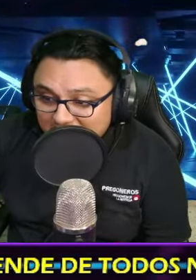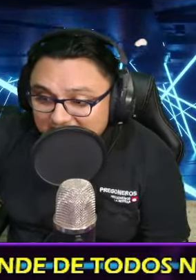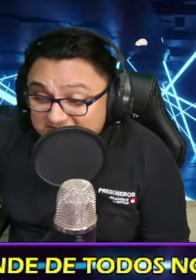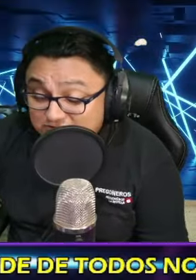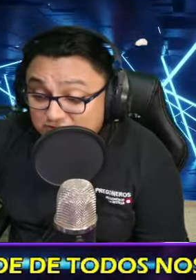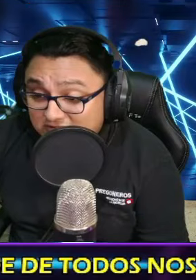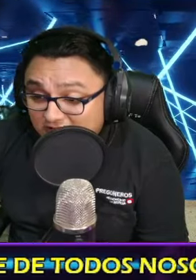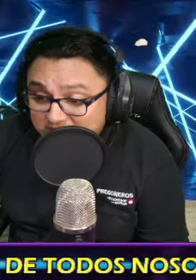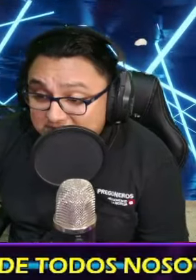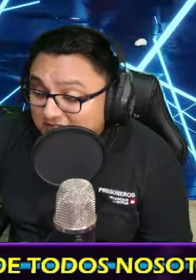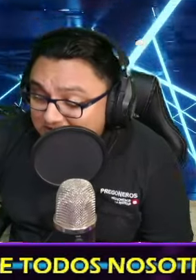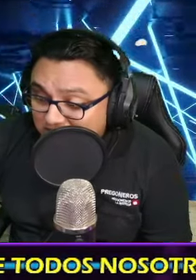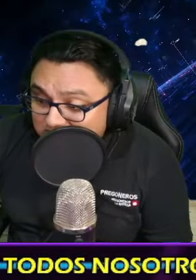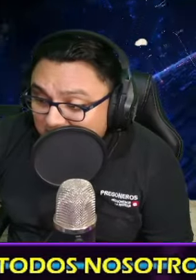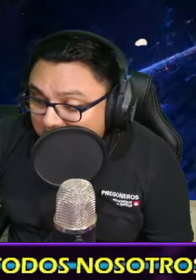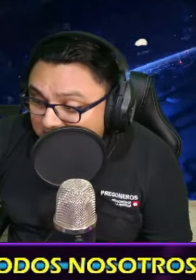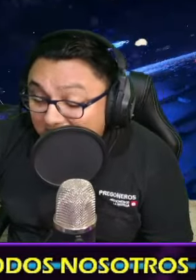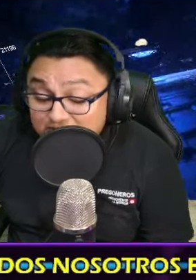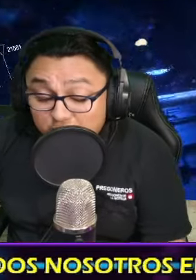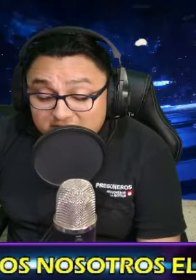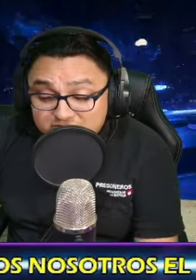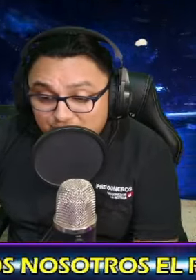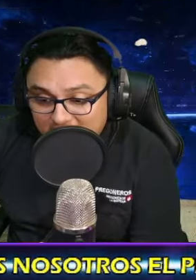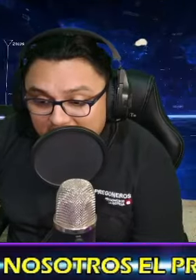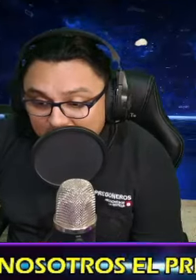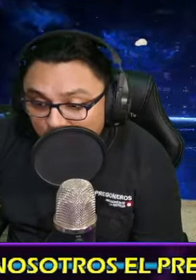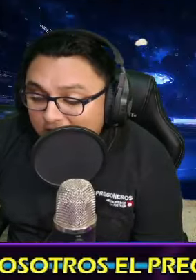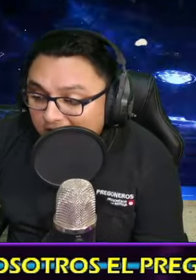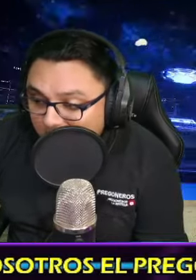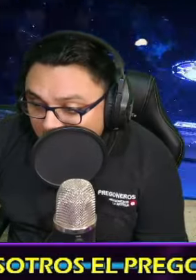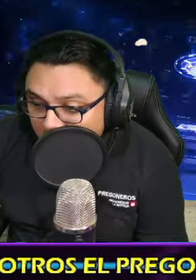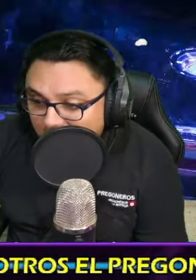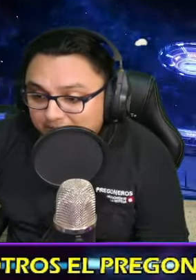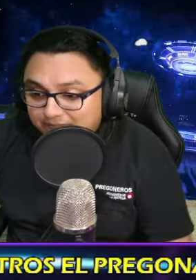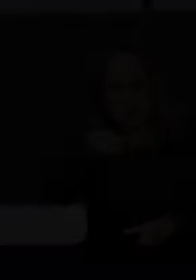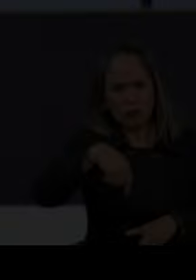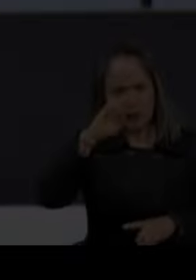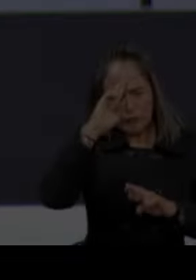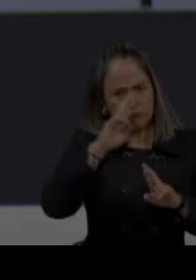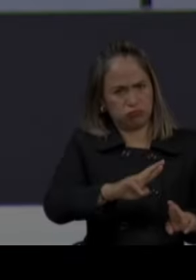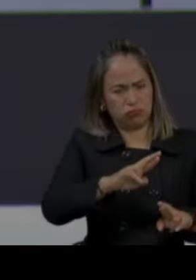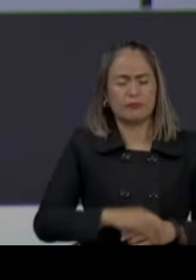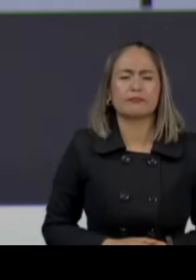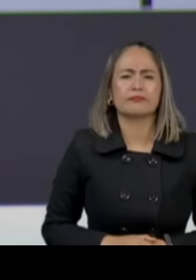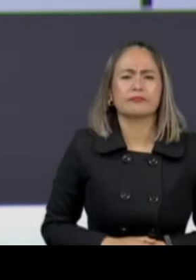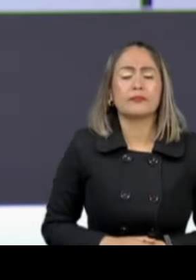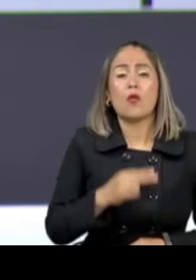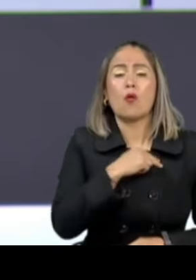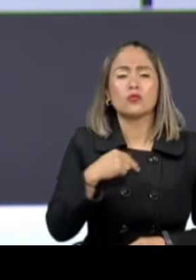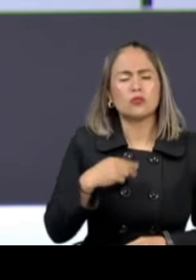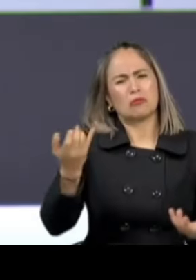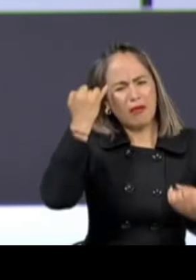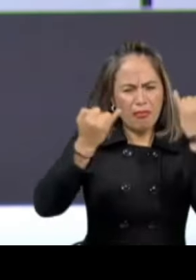candidata dice sochil Gálvez haciéndose la víctima en su registro el día de hoy en el INE el hecho de que pensemos